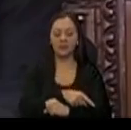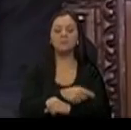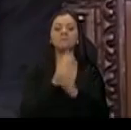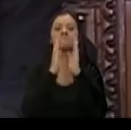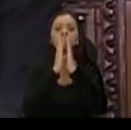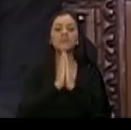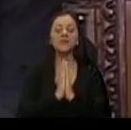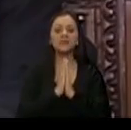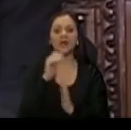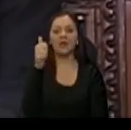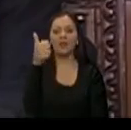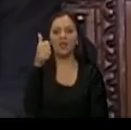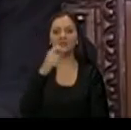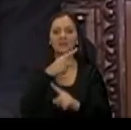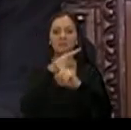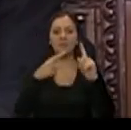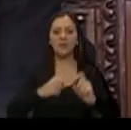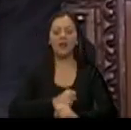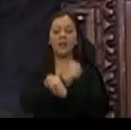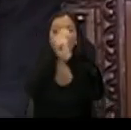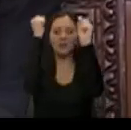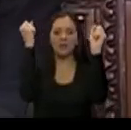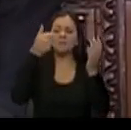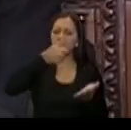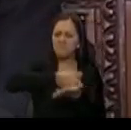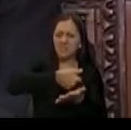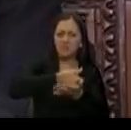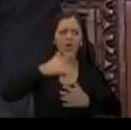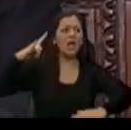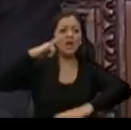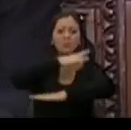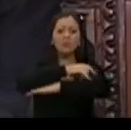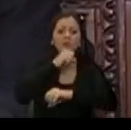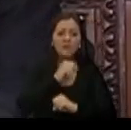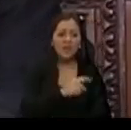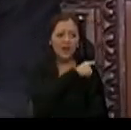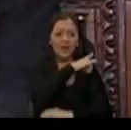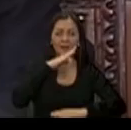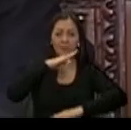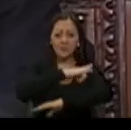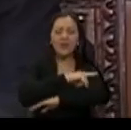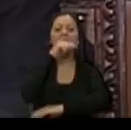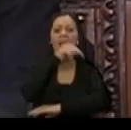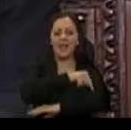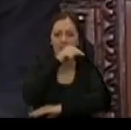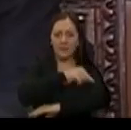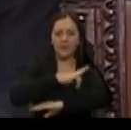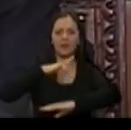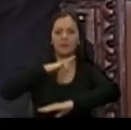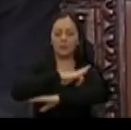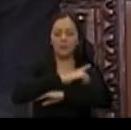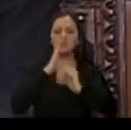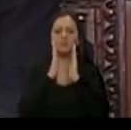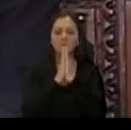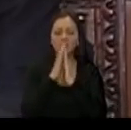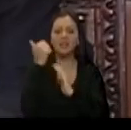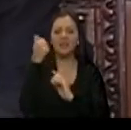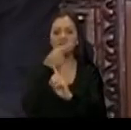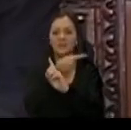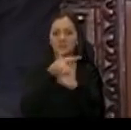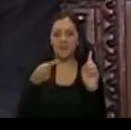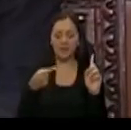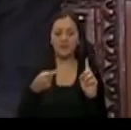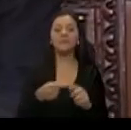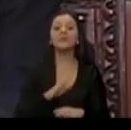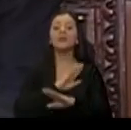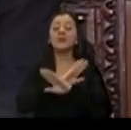el mismo Parque Bicentenario. En la tarde, el Papa Francisco tendrá a las 16 horas